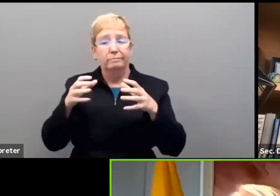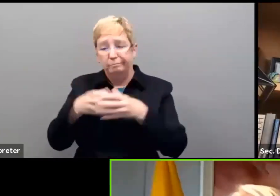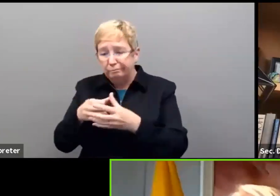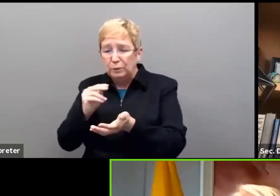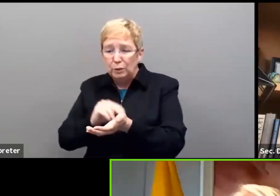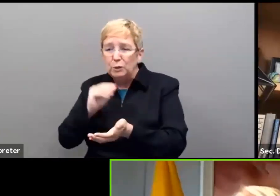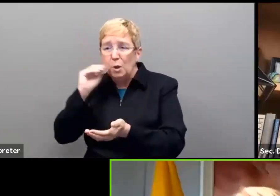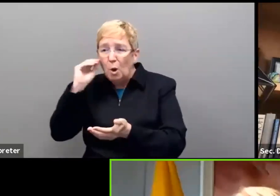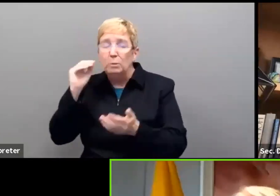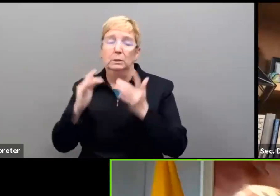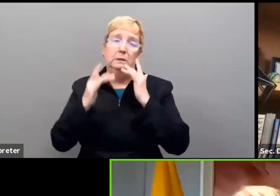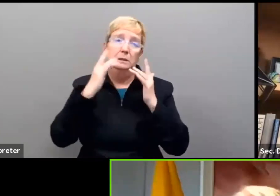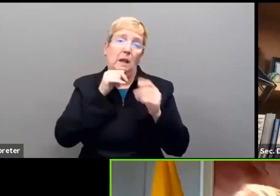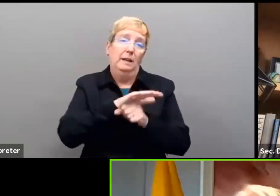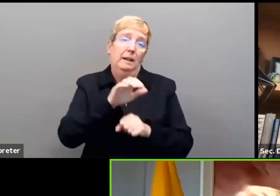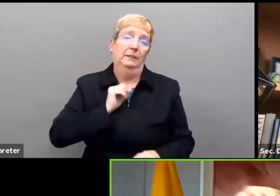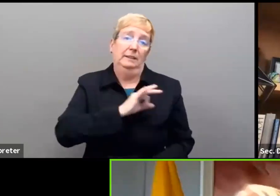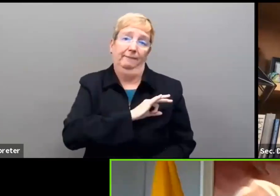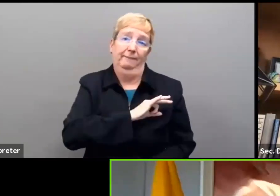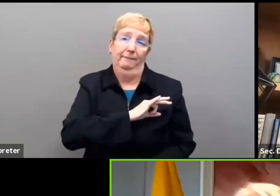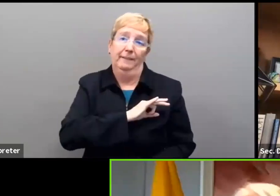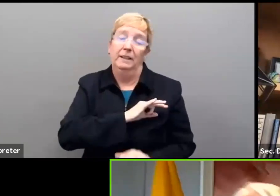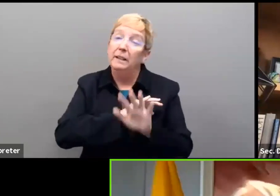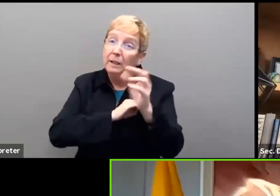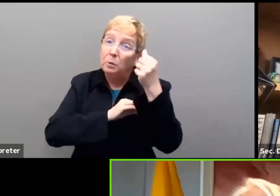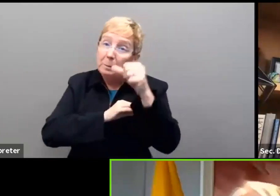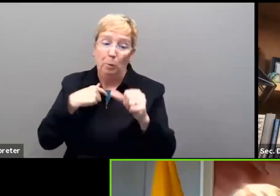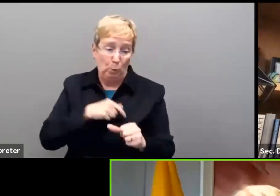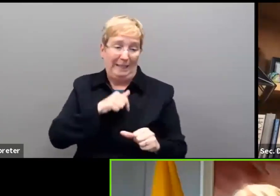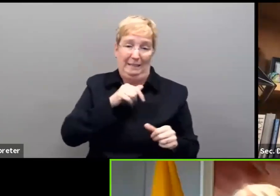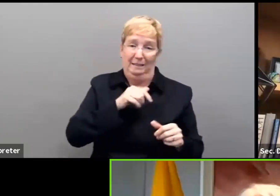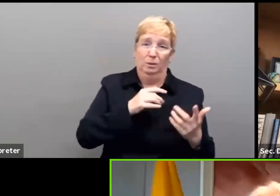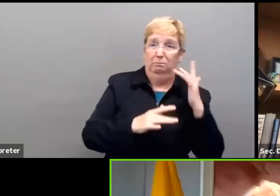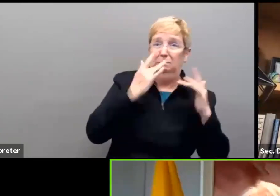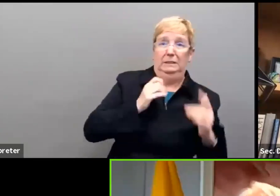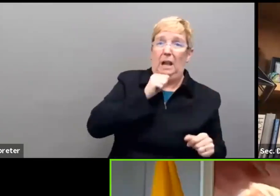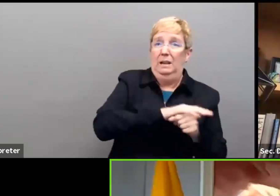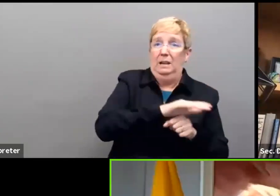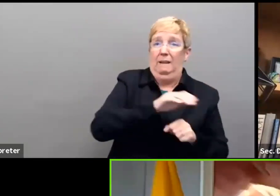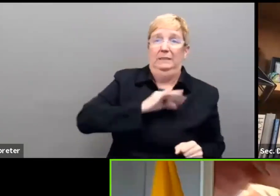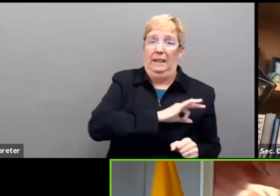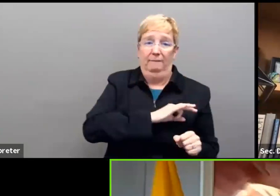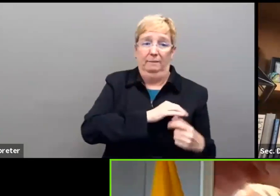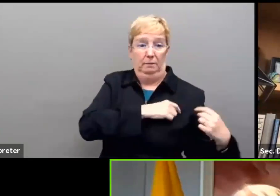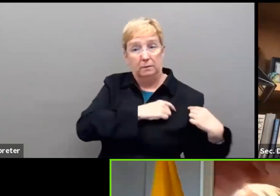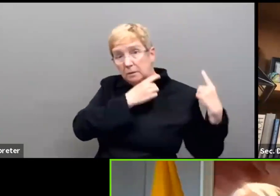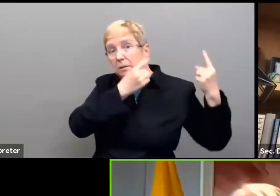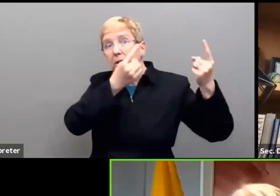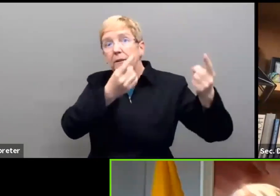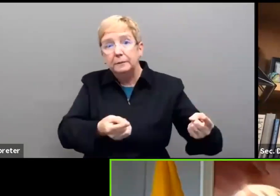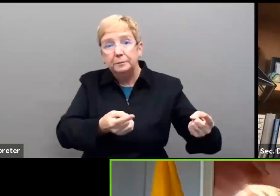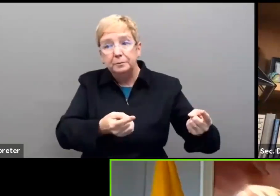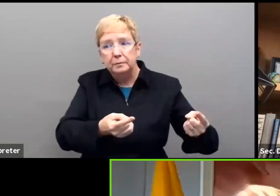también. Me parece que también se le ha olvidado a las personas. Yo les recuerdo a los áreas de